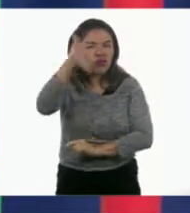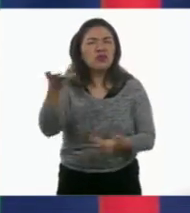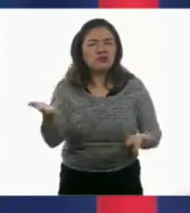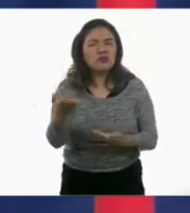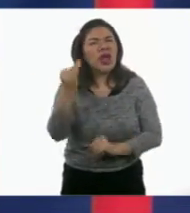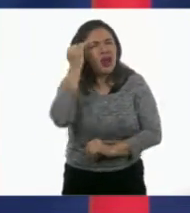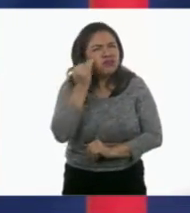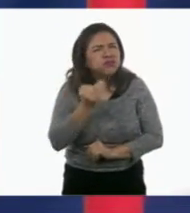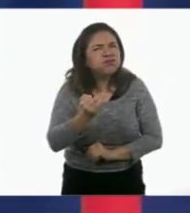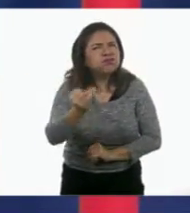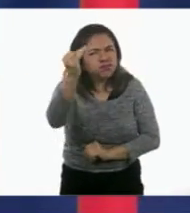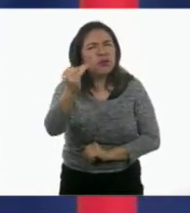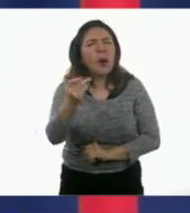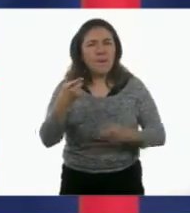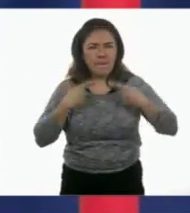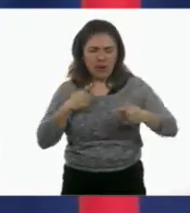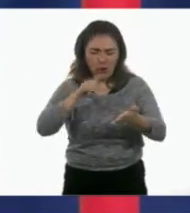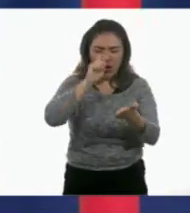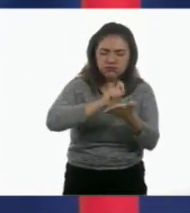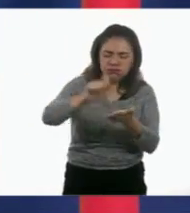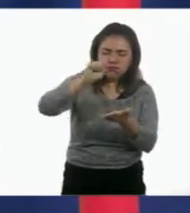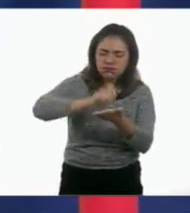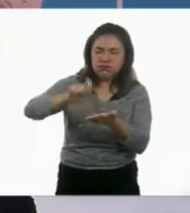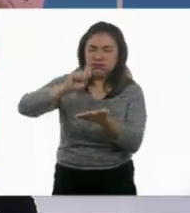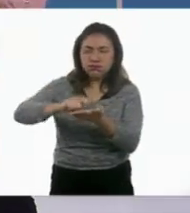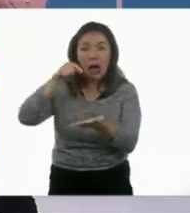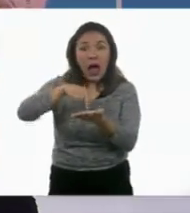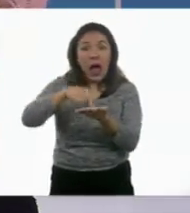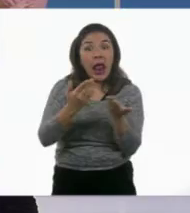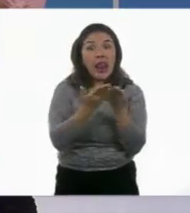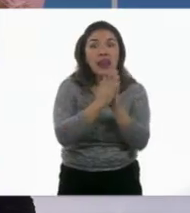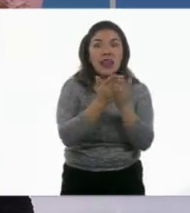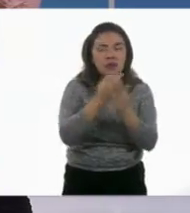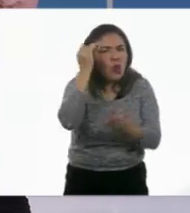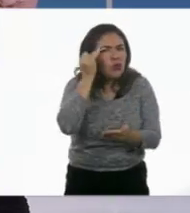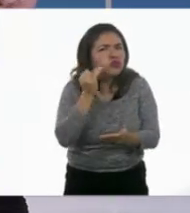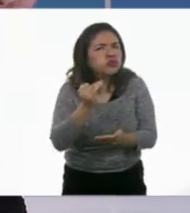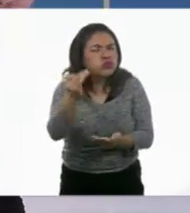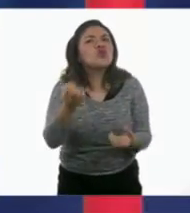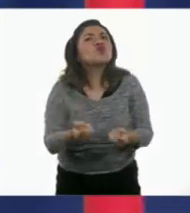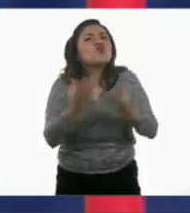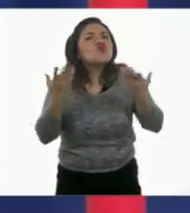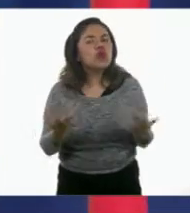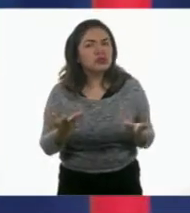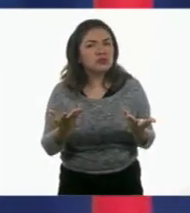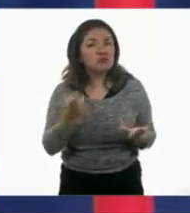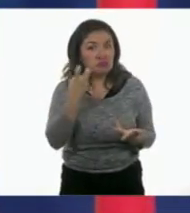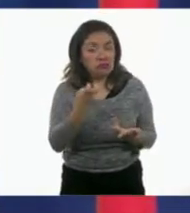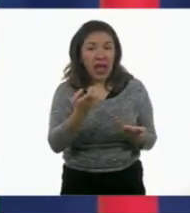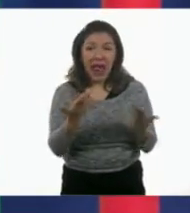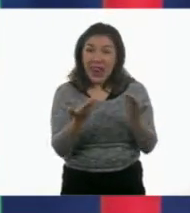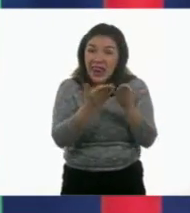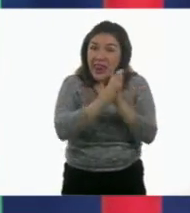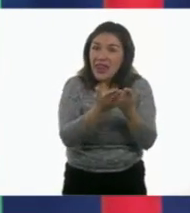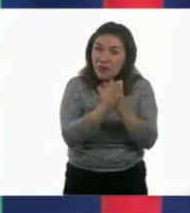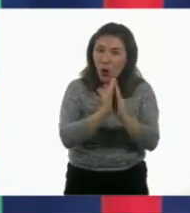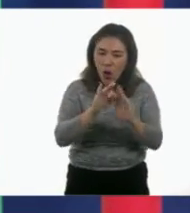¿Cuánto tiempo se tardará un escritor en escribir un libro? ¿Cómo se empasta un